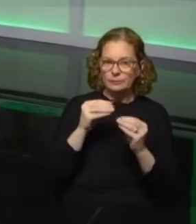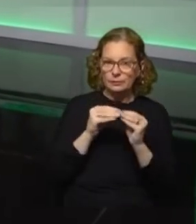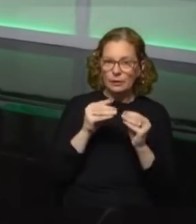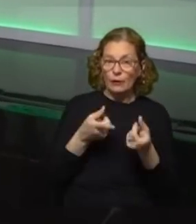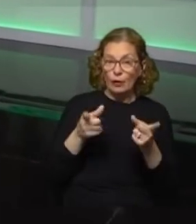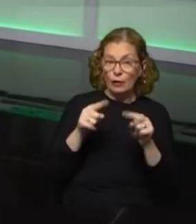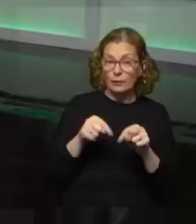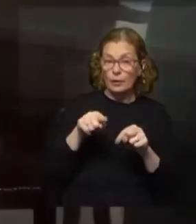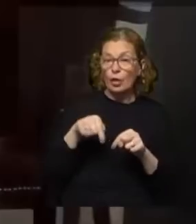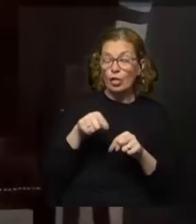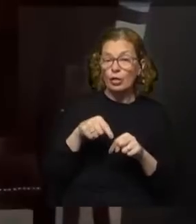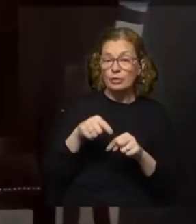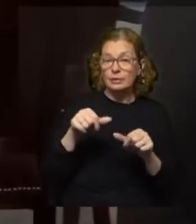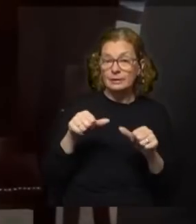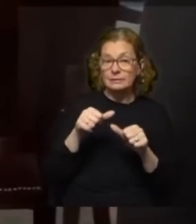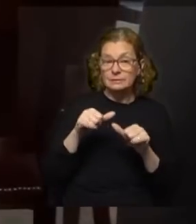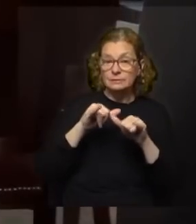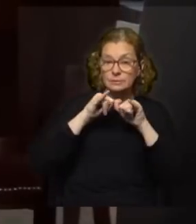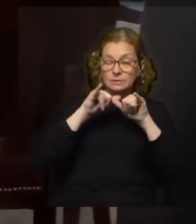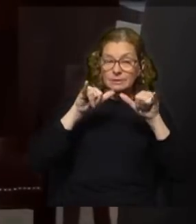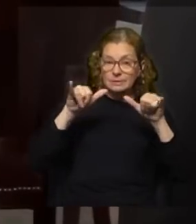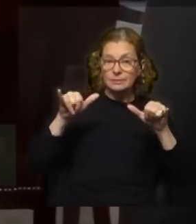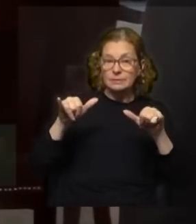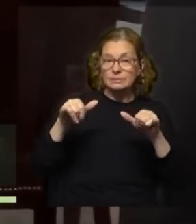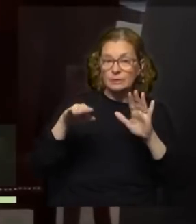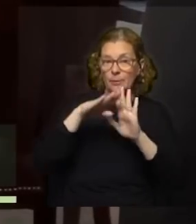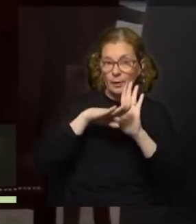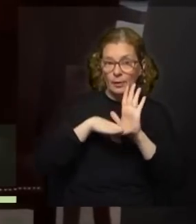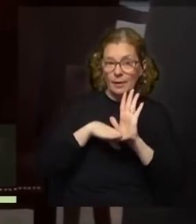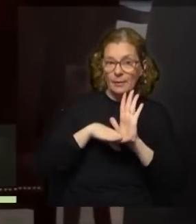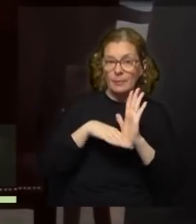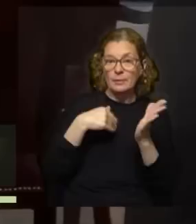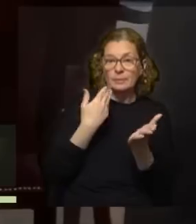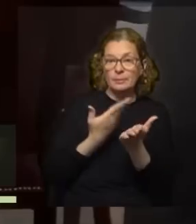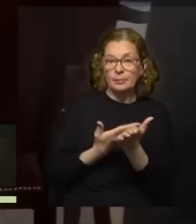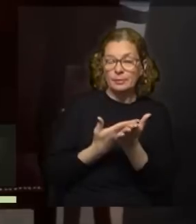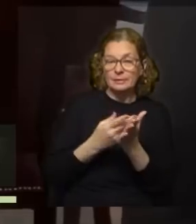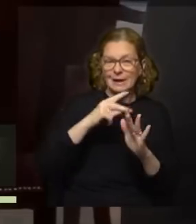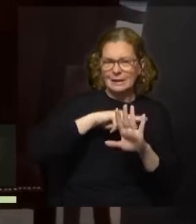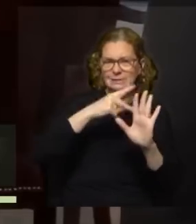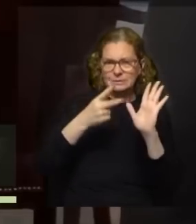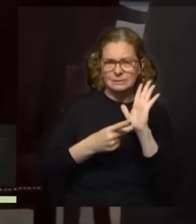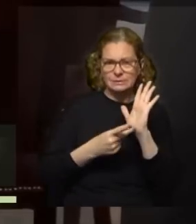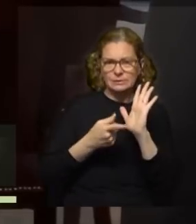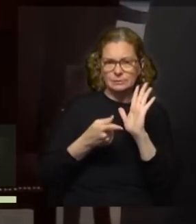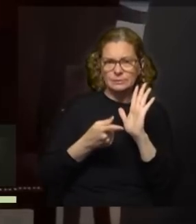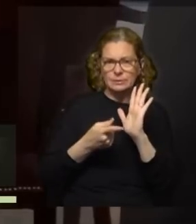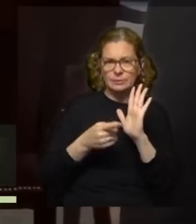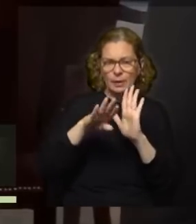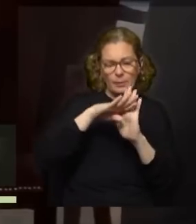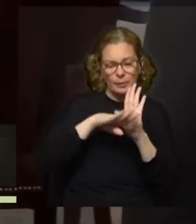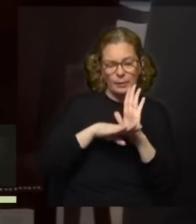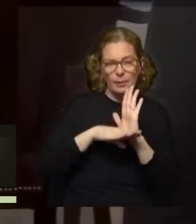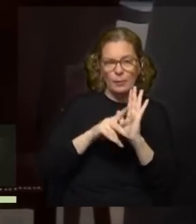la intendencia de Montevideo donde se hizo un lanzamiento de este programa para presentar propuestas arquitectónicas para el programa